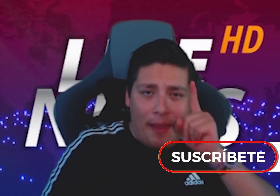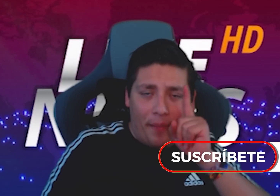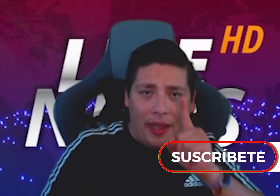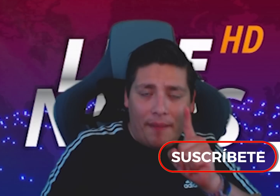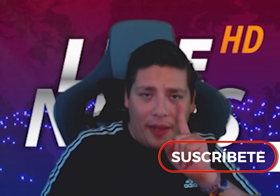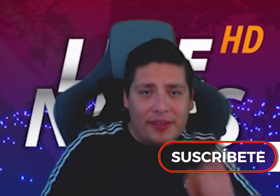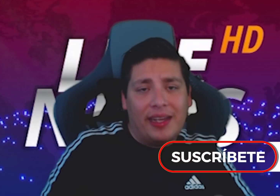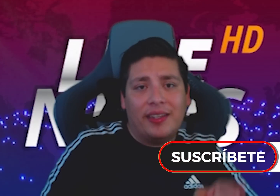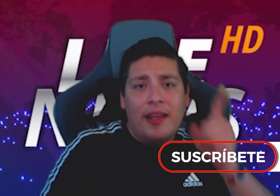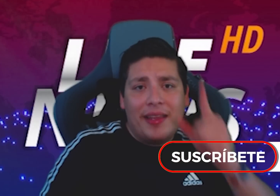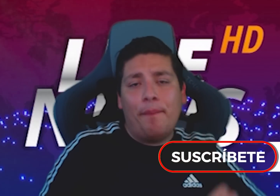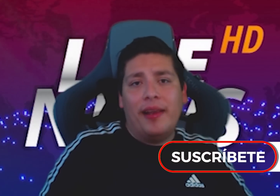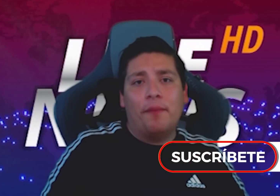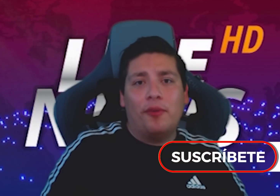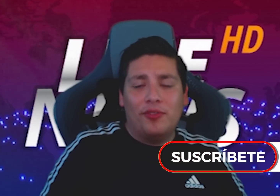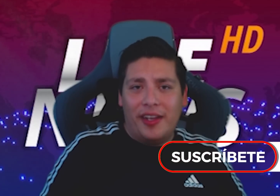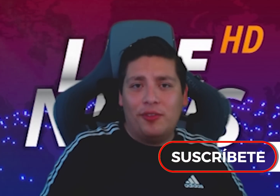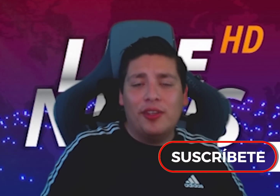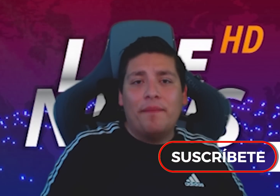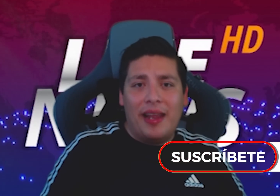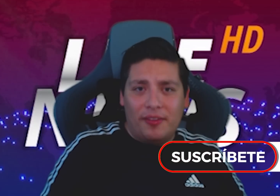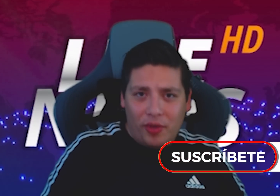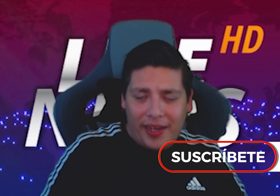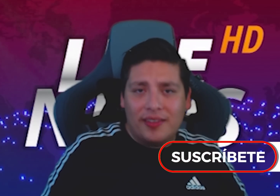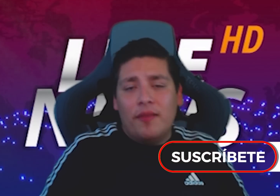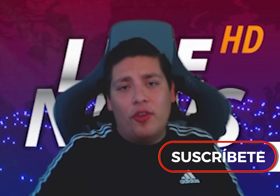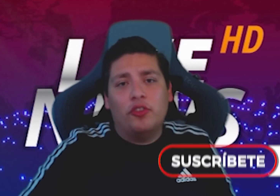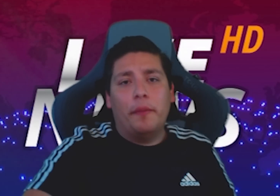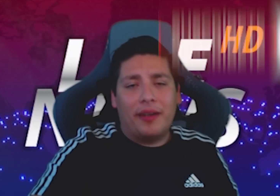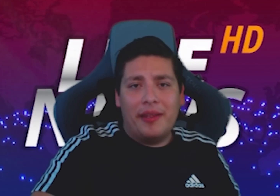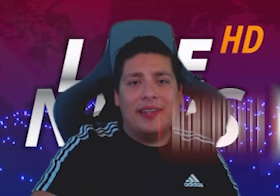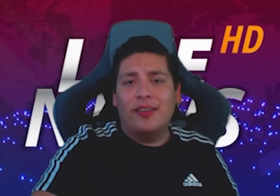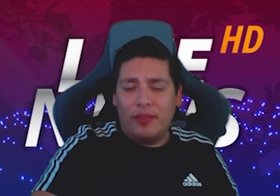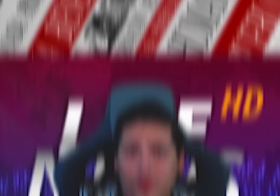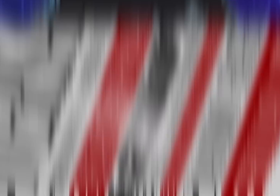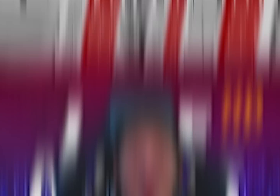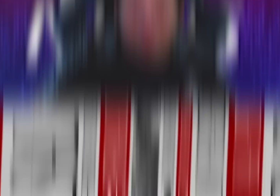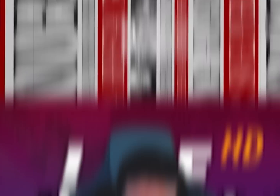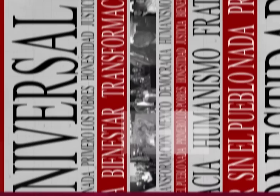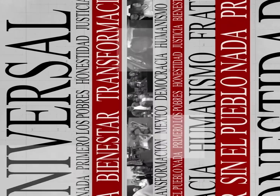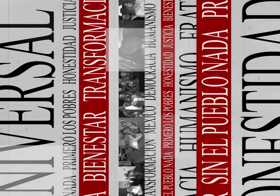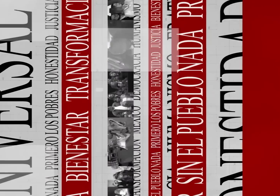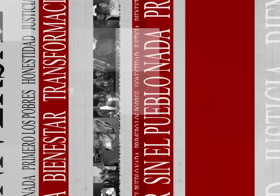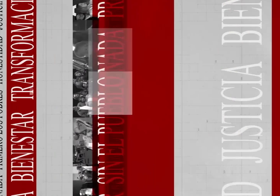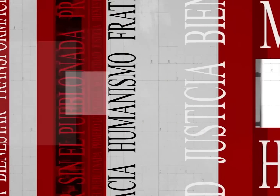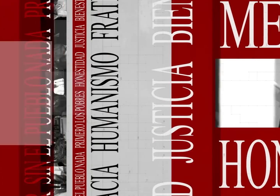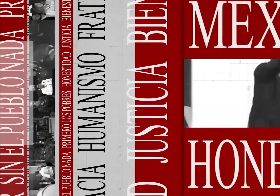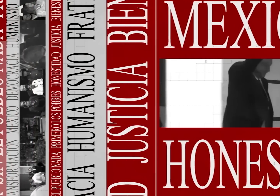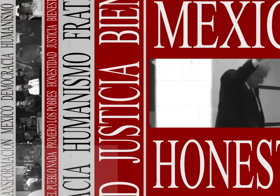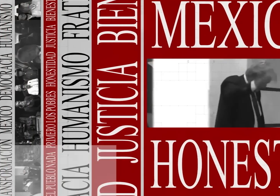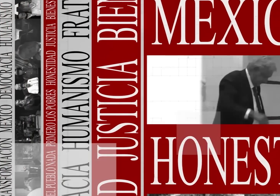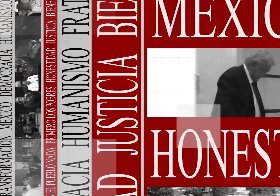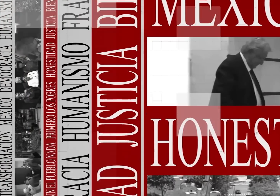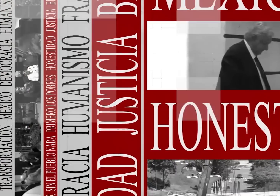que van a manifestarse y a pelear por los derechos de las mujeres. Yo soy Pepe Ramírez y nos vemos hasta la próxima.